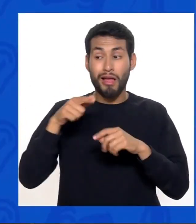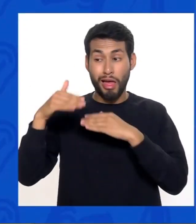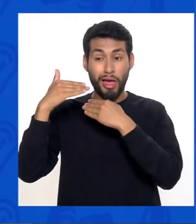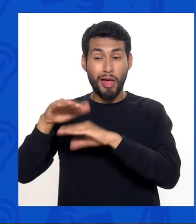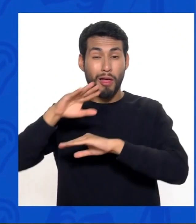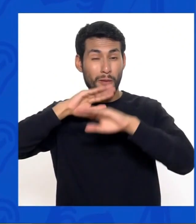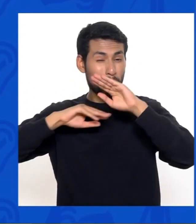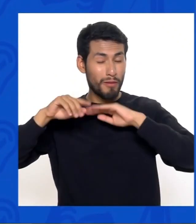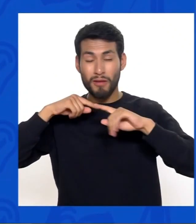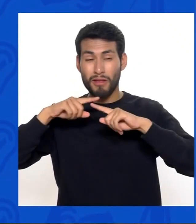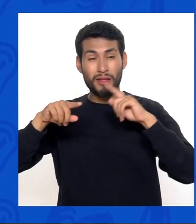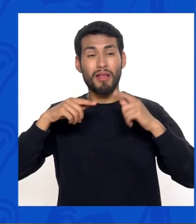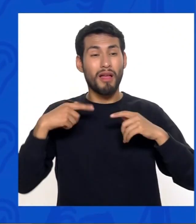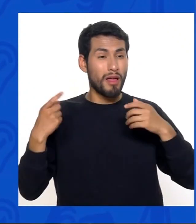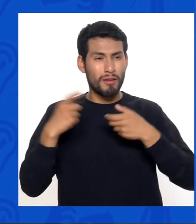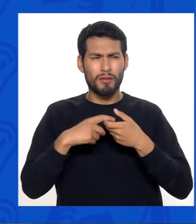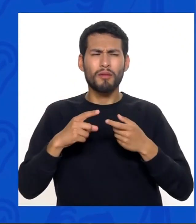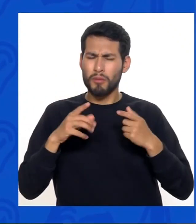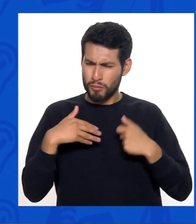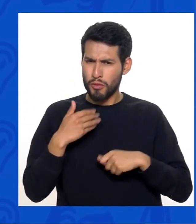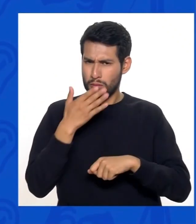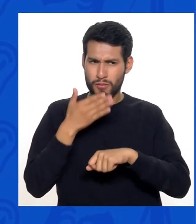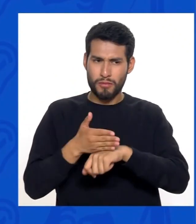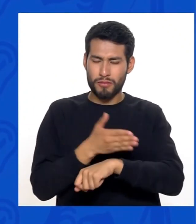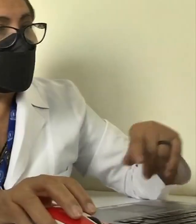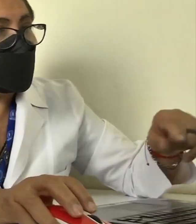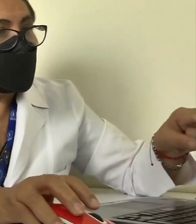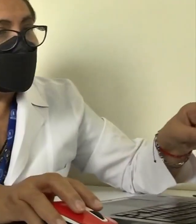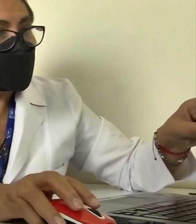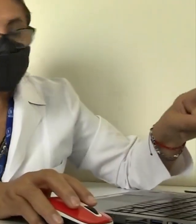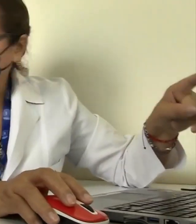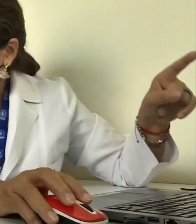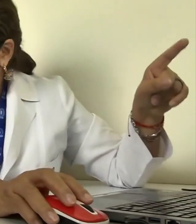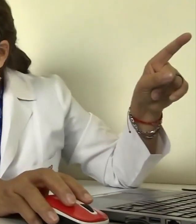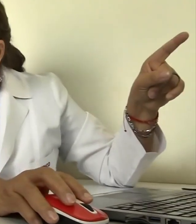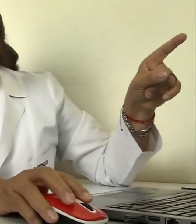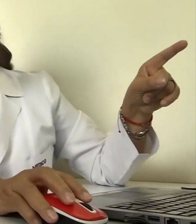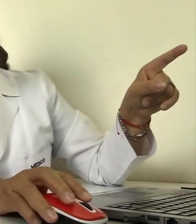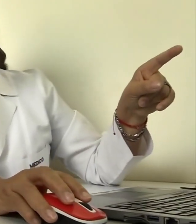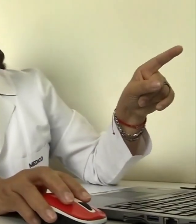esta limitación en la actividad y restricción en la participación mejoren.